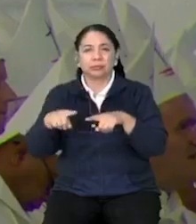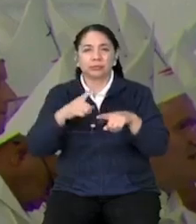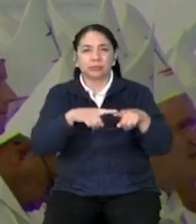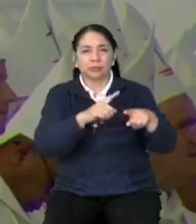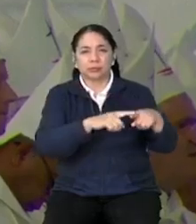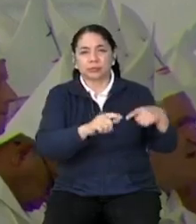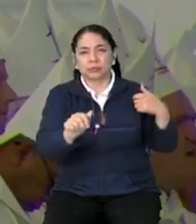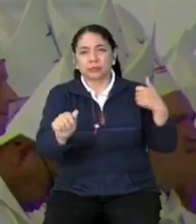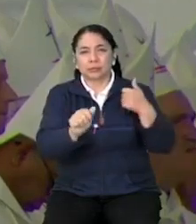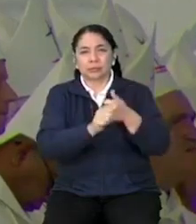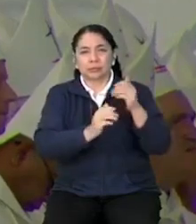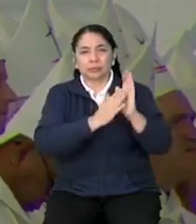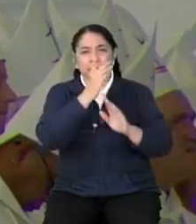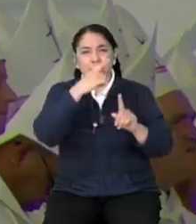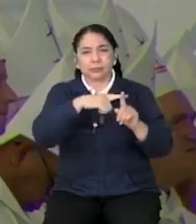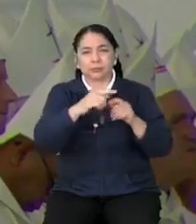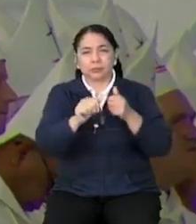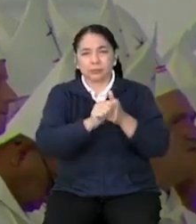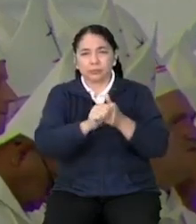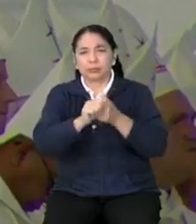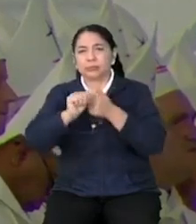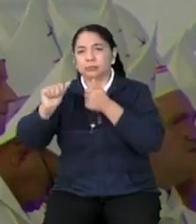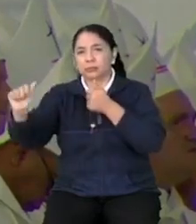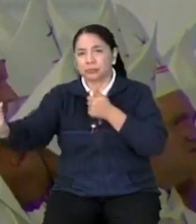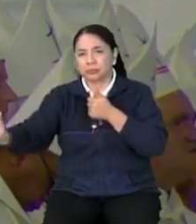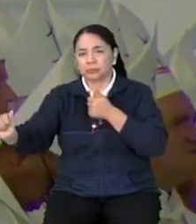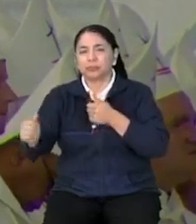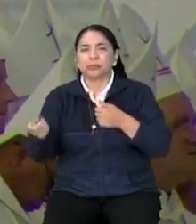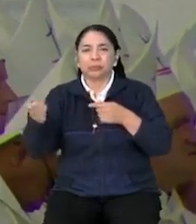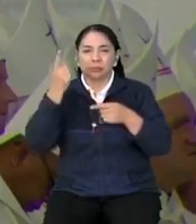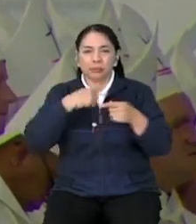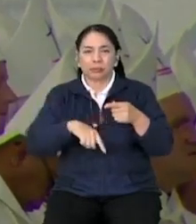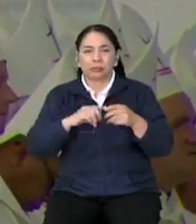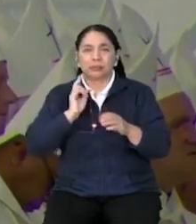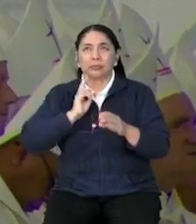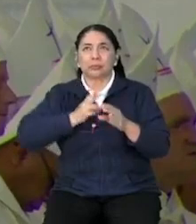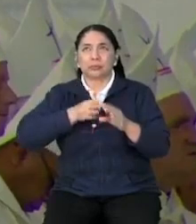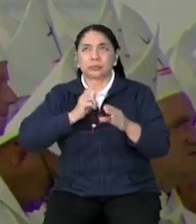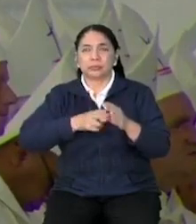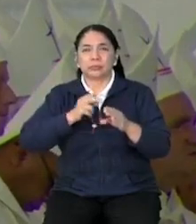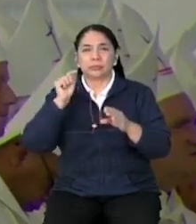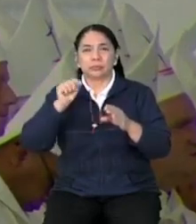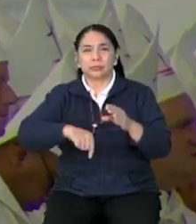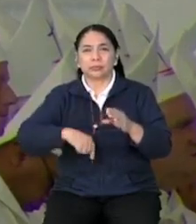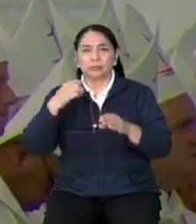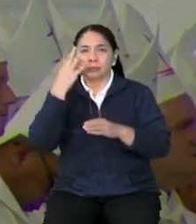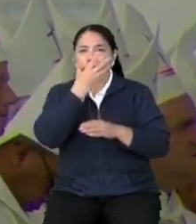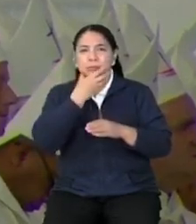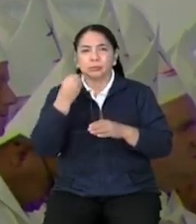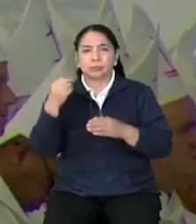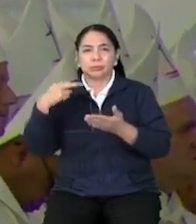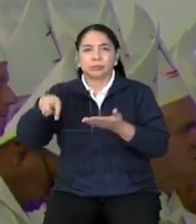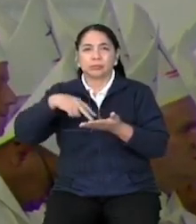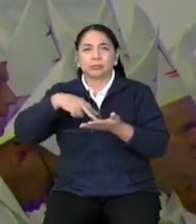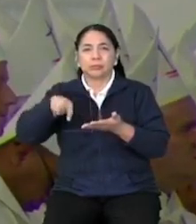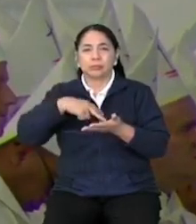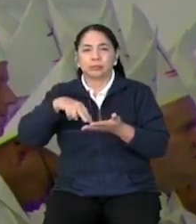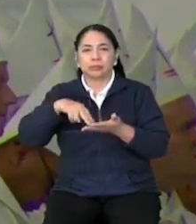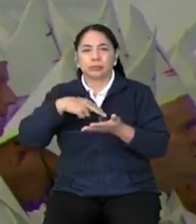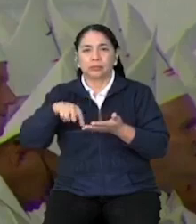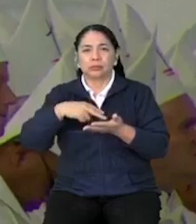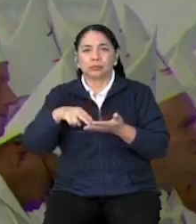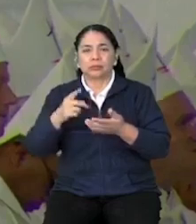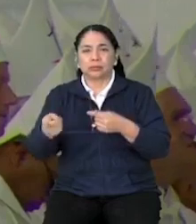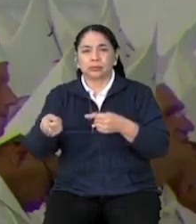cercanas y lejanas han venido para participar en esta maravillosa fiesta